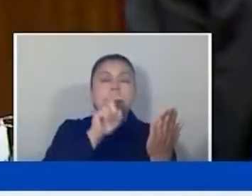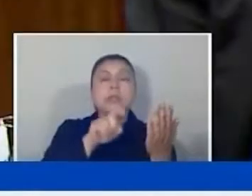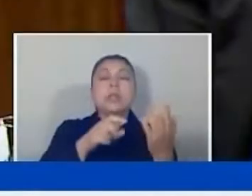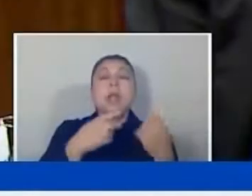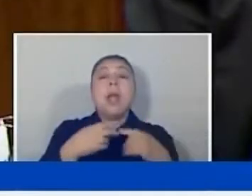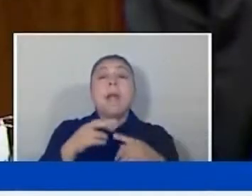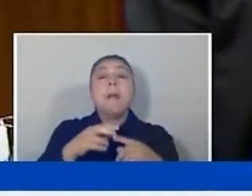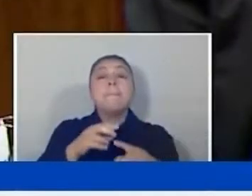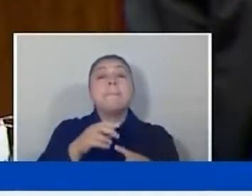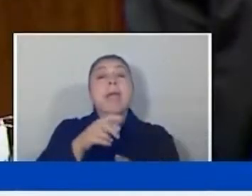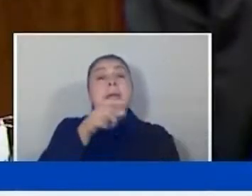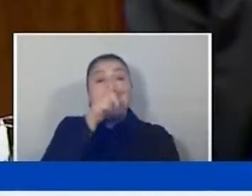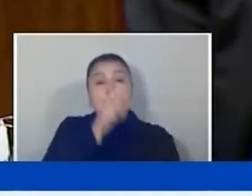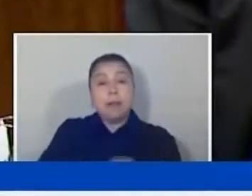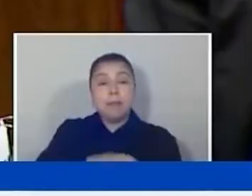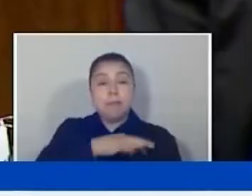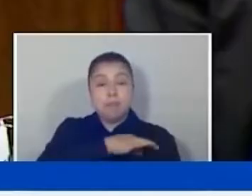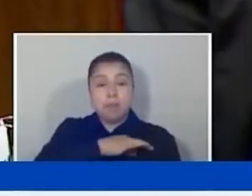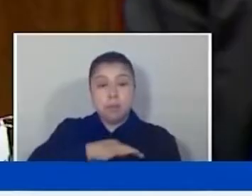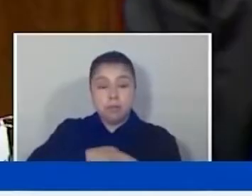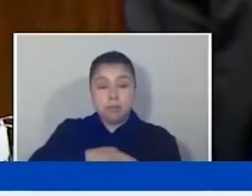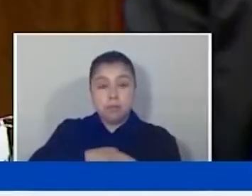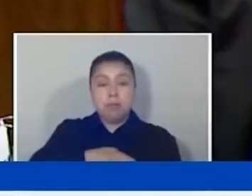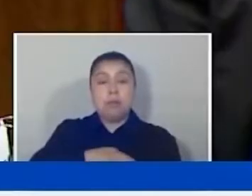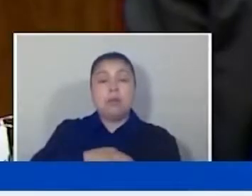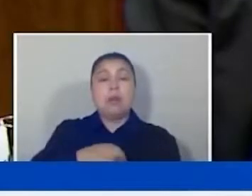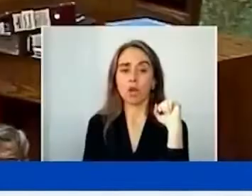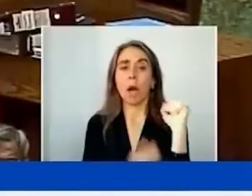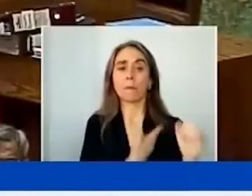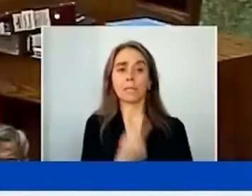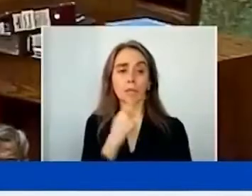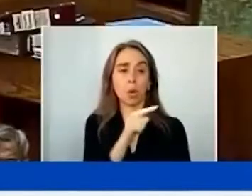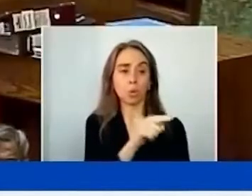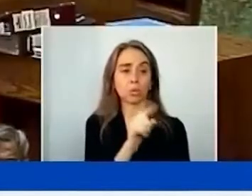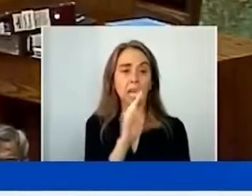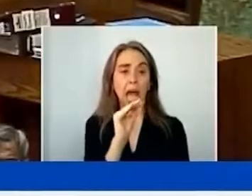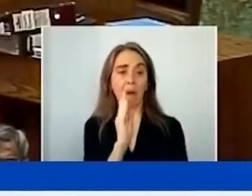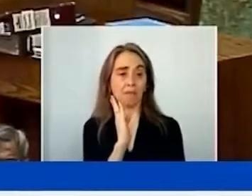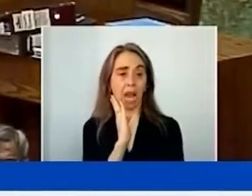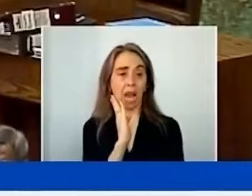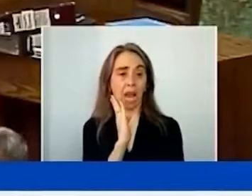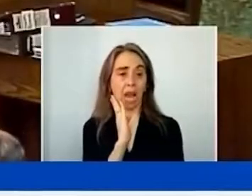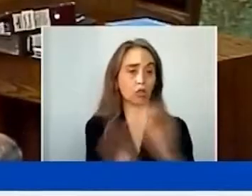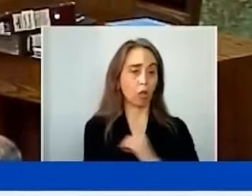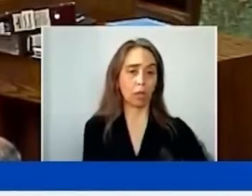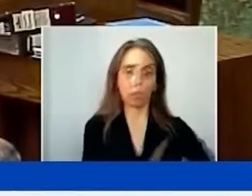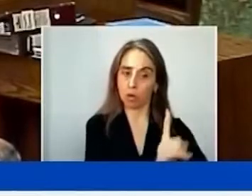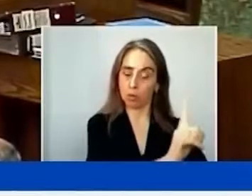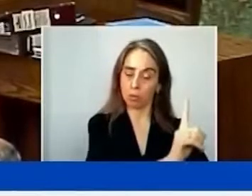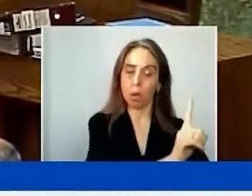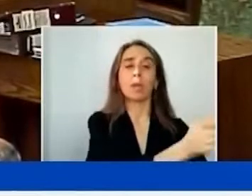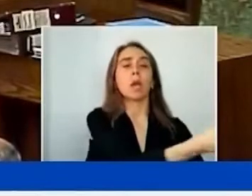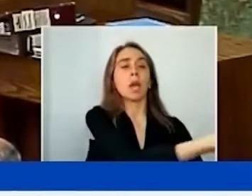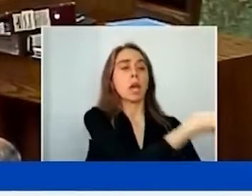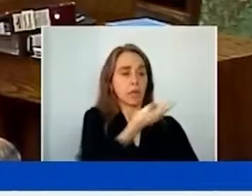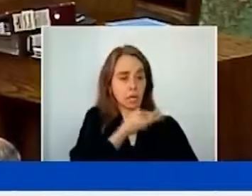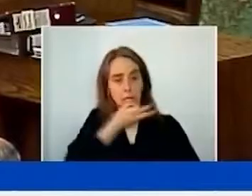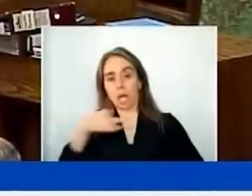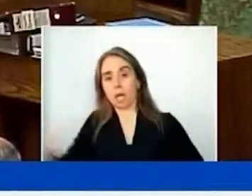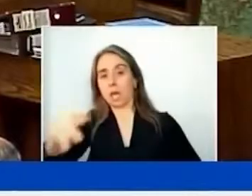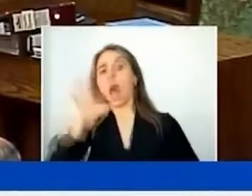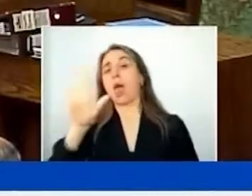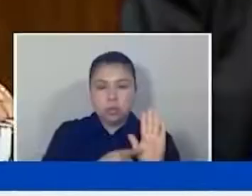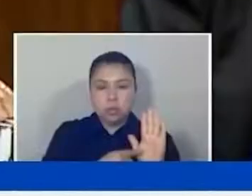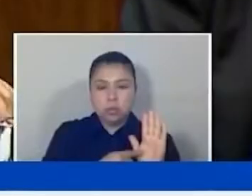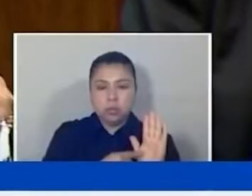político, es decir, una acusación constitucional de diputados de derecha y ultraderecha contra el ministro de Vivienda, Carlos